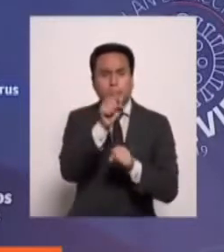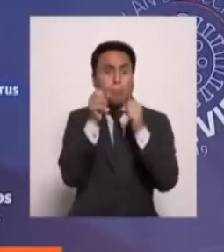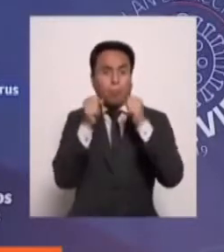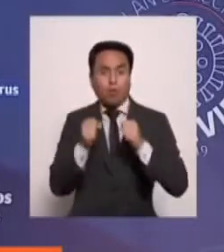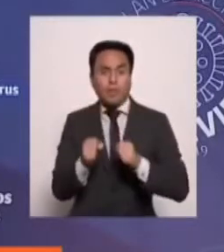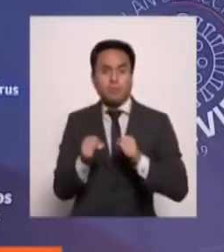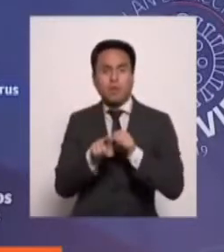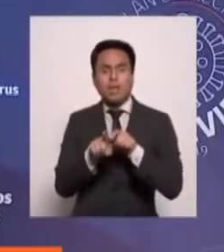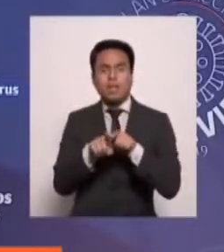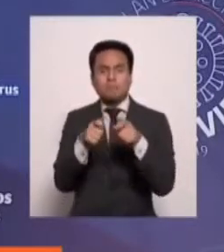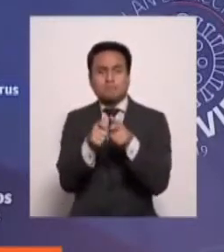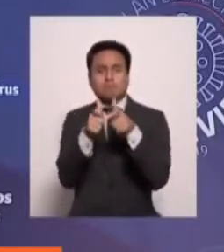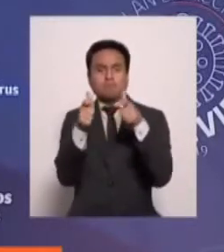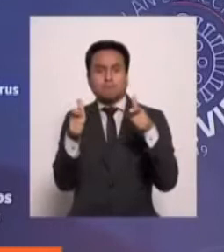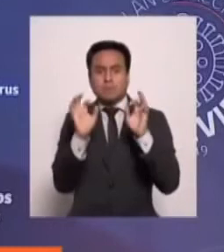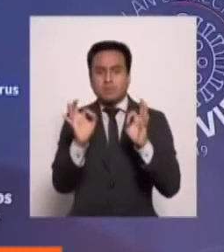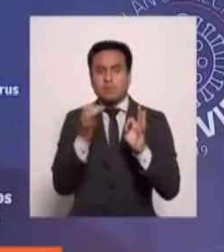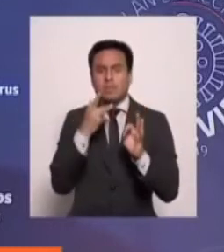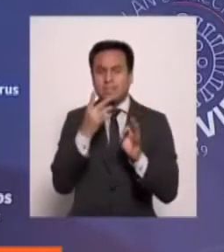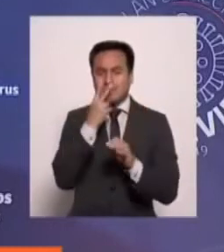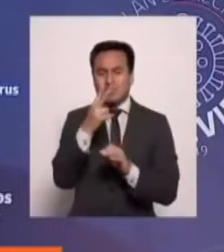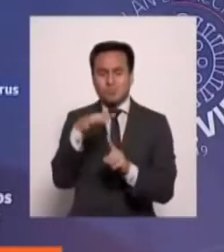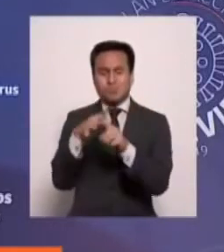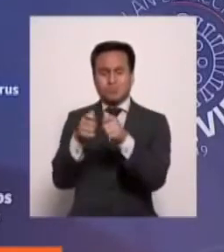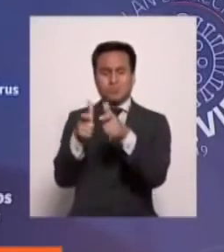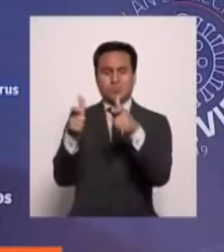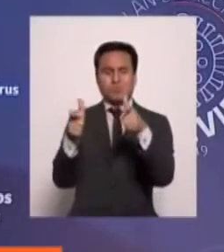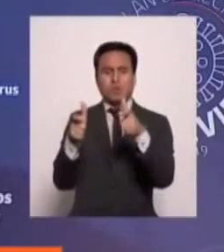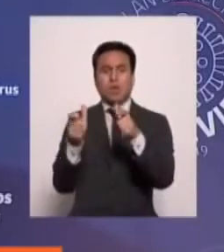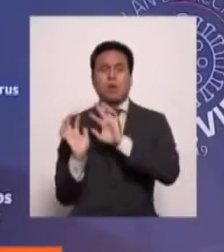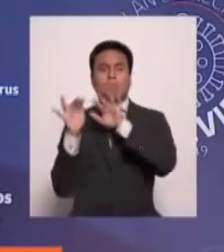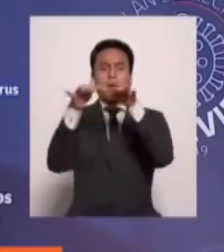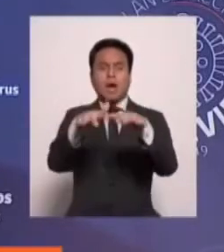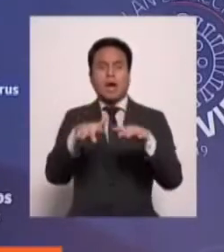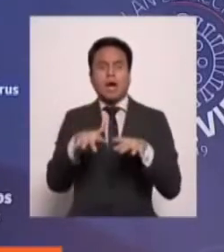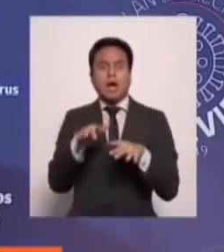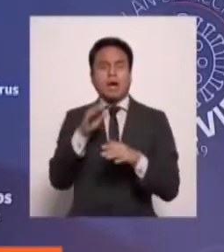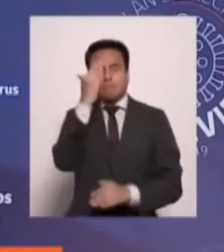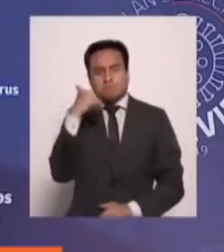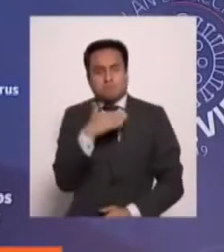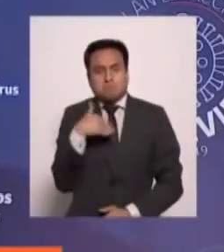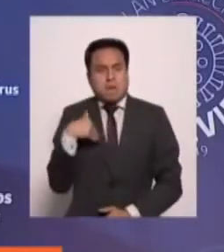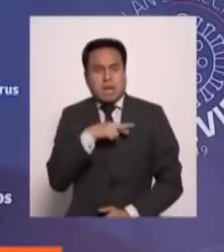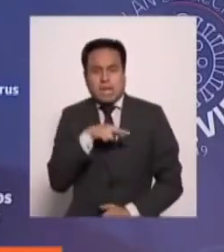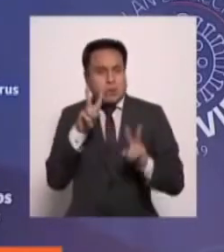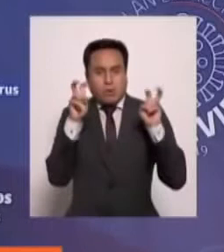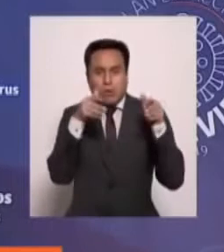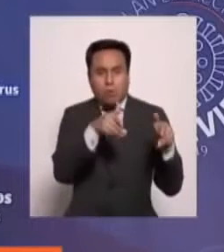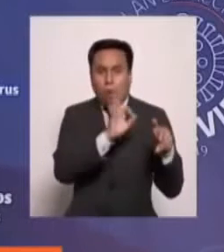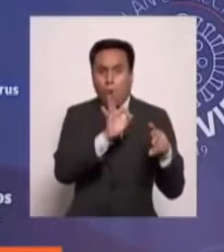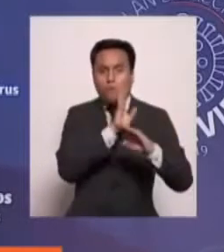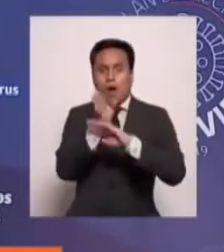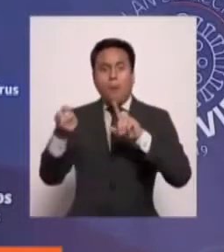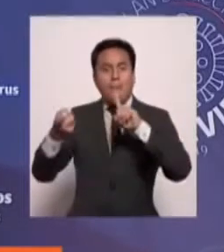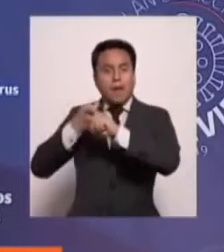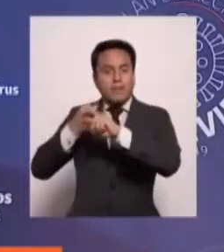dejé de poder trabajar. Yo trabajo en comercio. El miércoles pasado, de la semana pasada, se